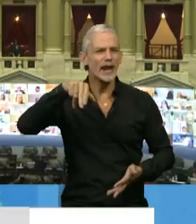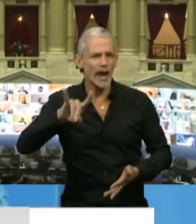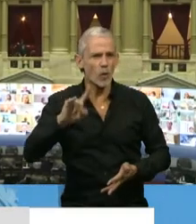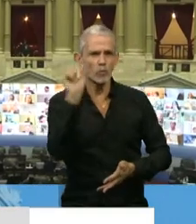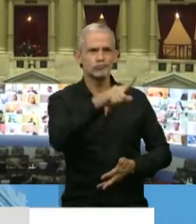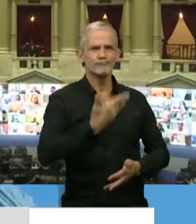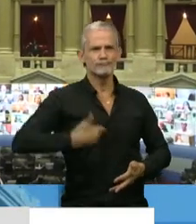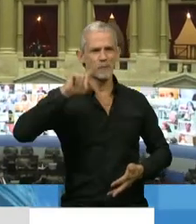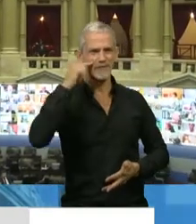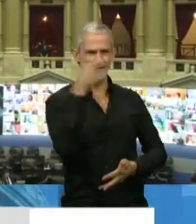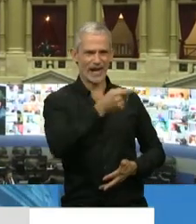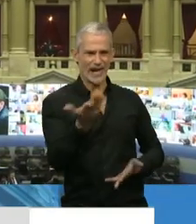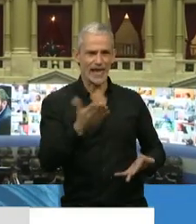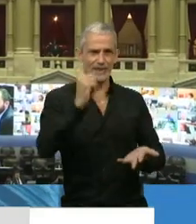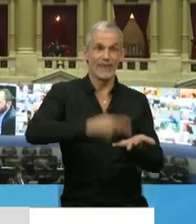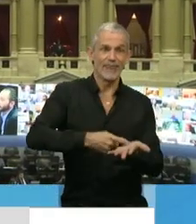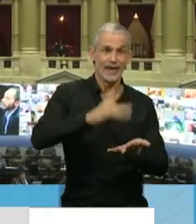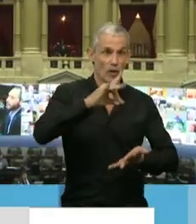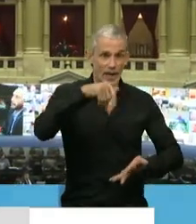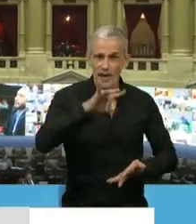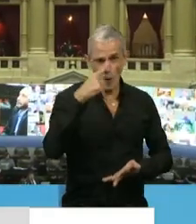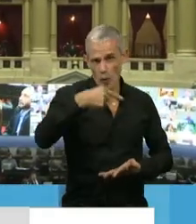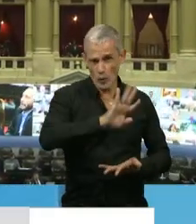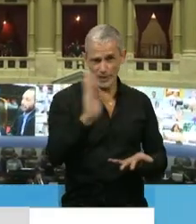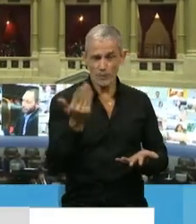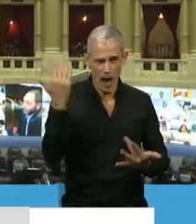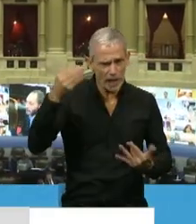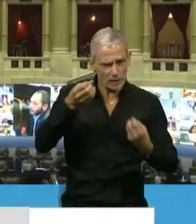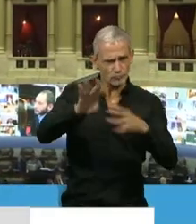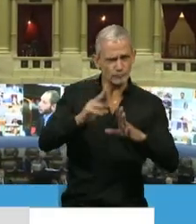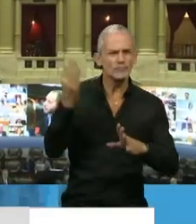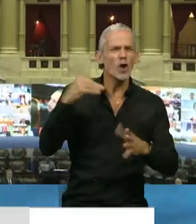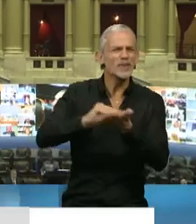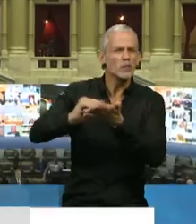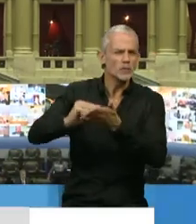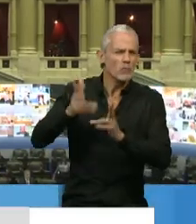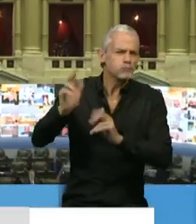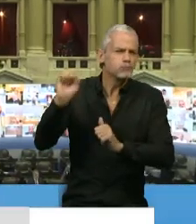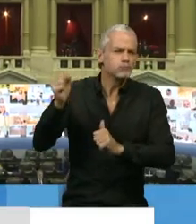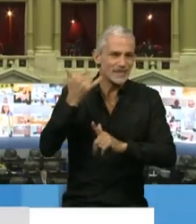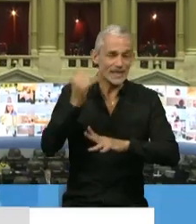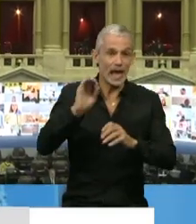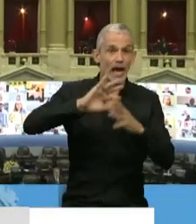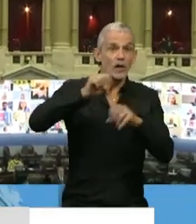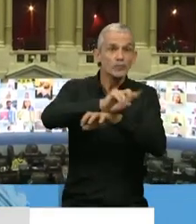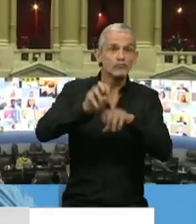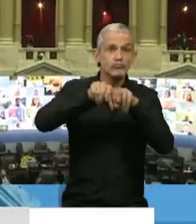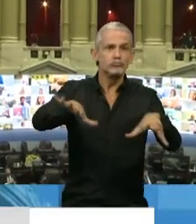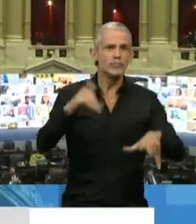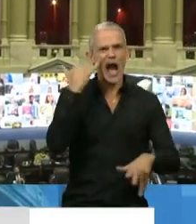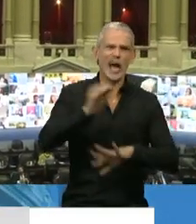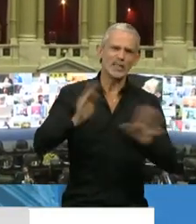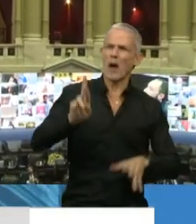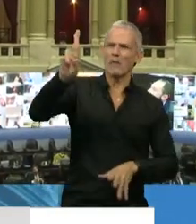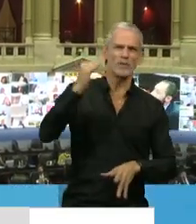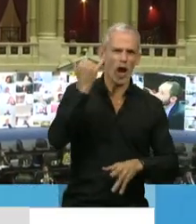Alberto Fernández. Mire, lo decía al principio y lo han dicho otros diputados propinantes, la pandemia no habilita a